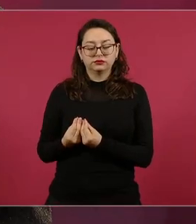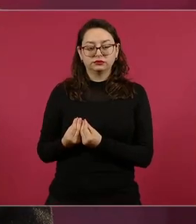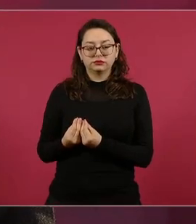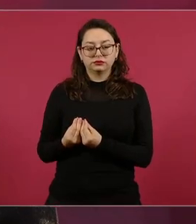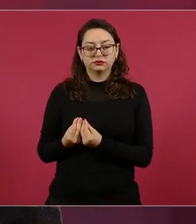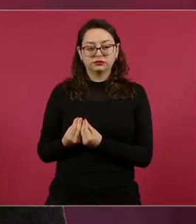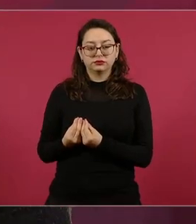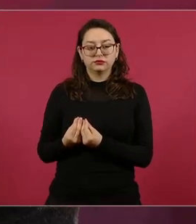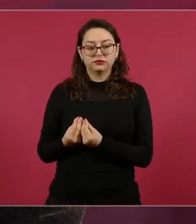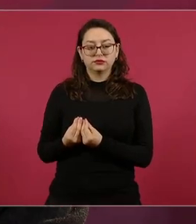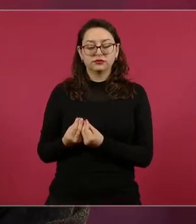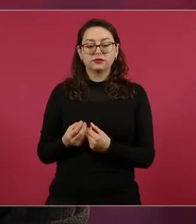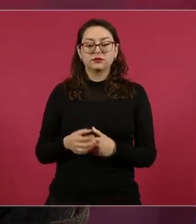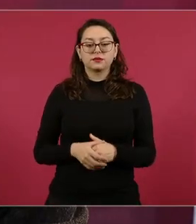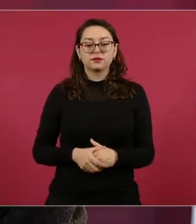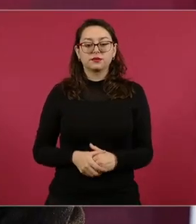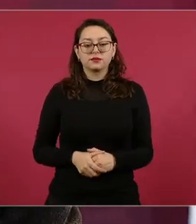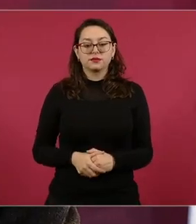Nunca